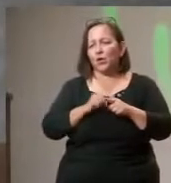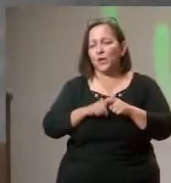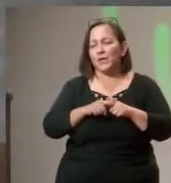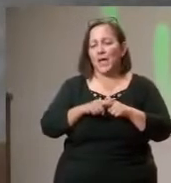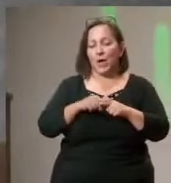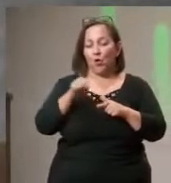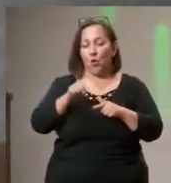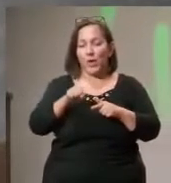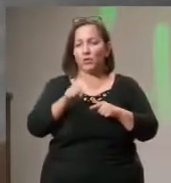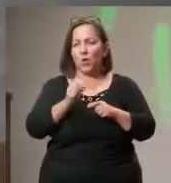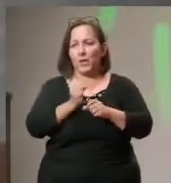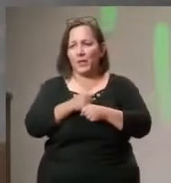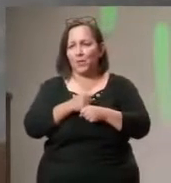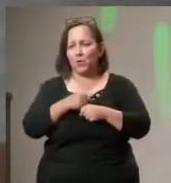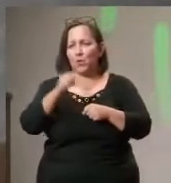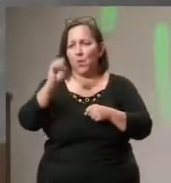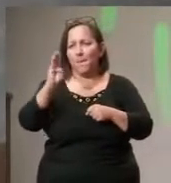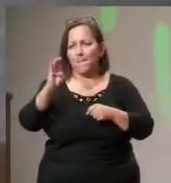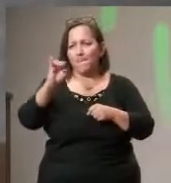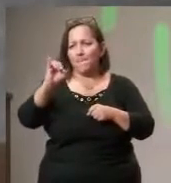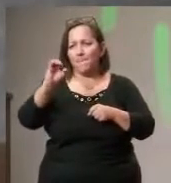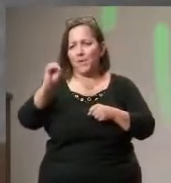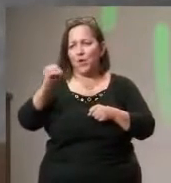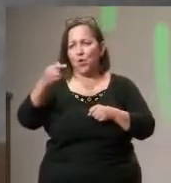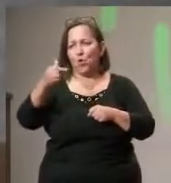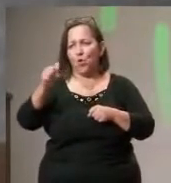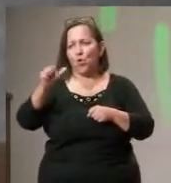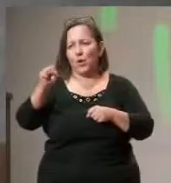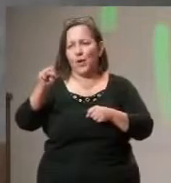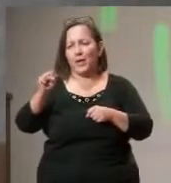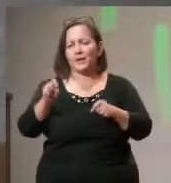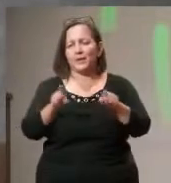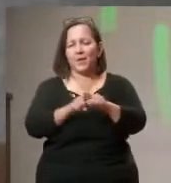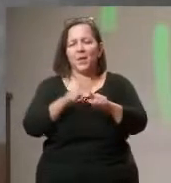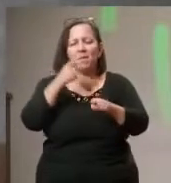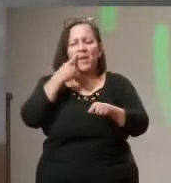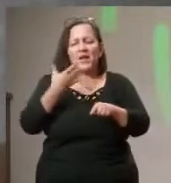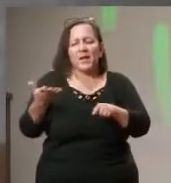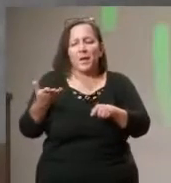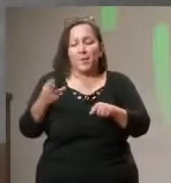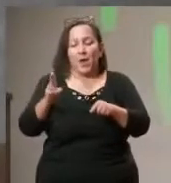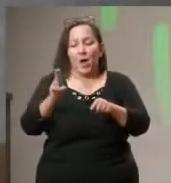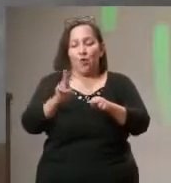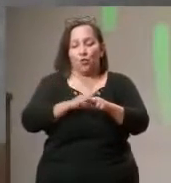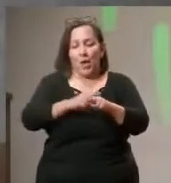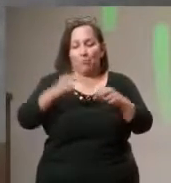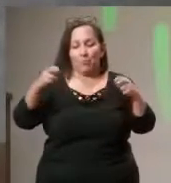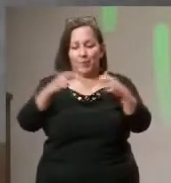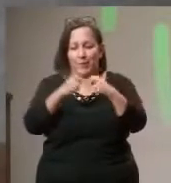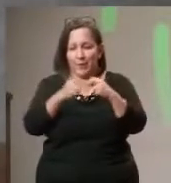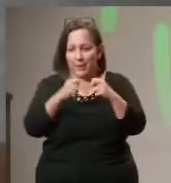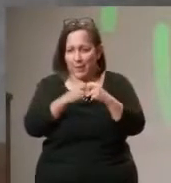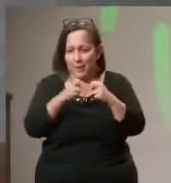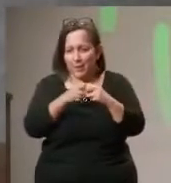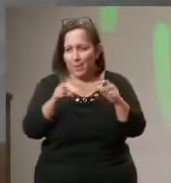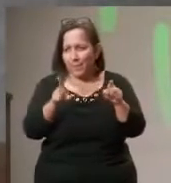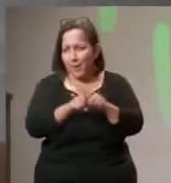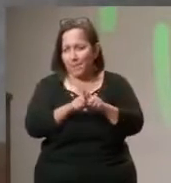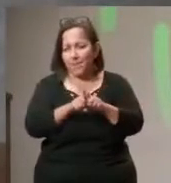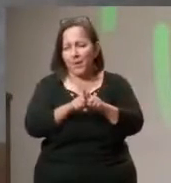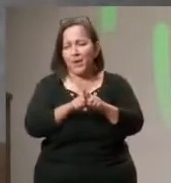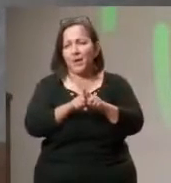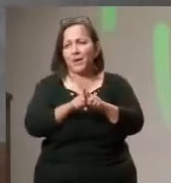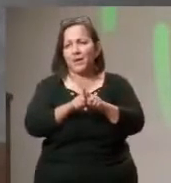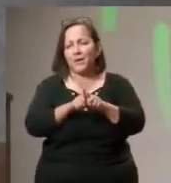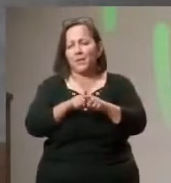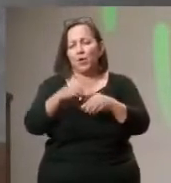qué hacemos con ese biogás a nivel de la planta? Lo utilizamos en la generación de energía eléctrica, como un mecanismo de agitación para en